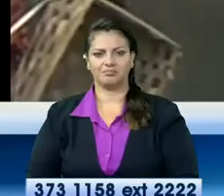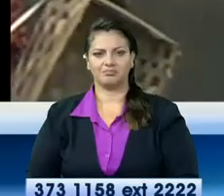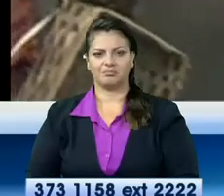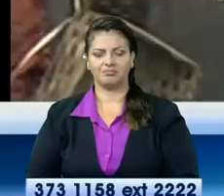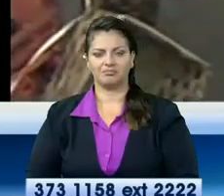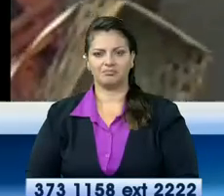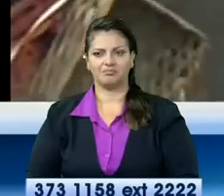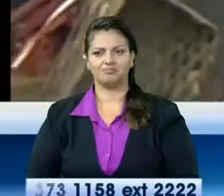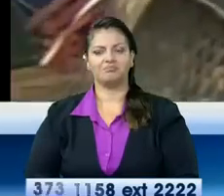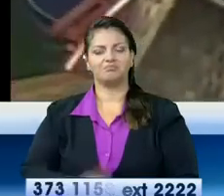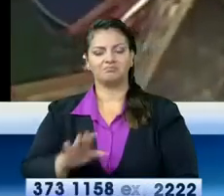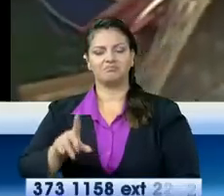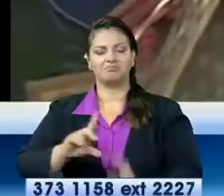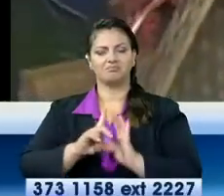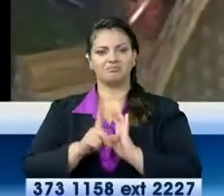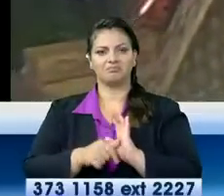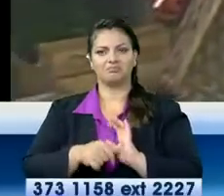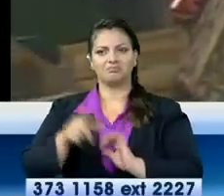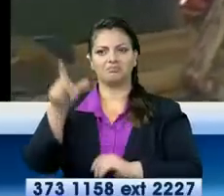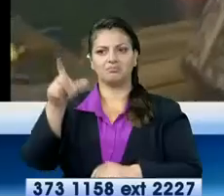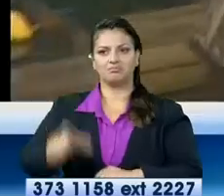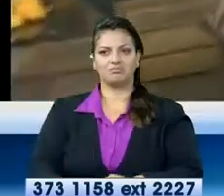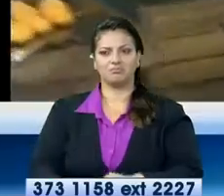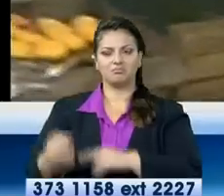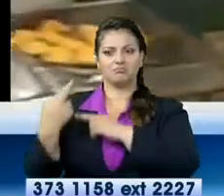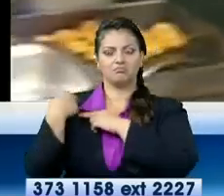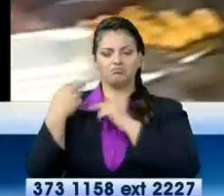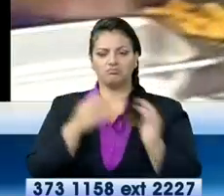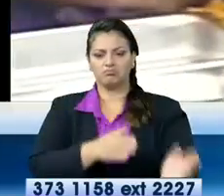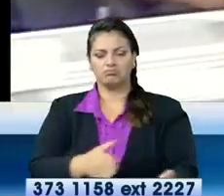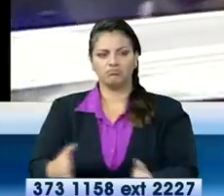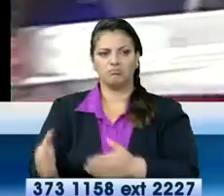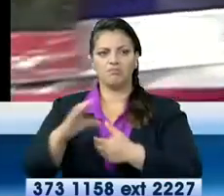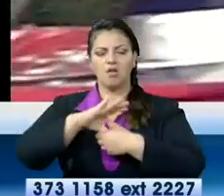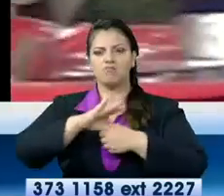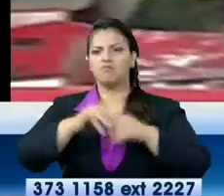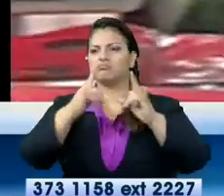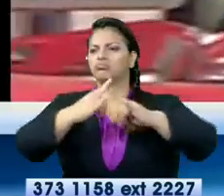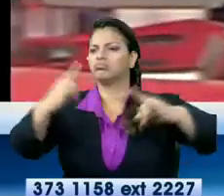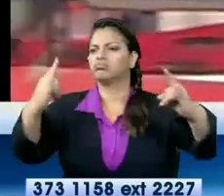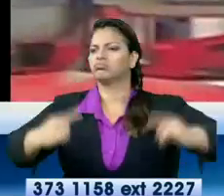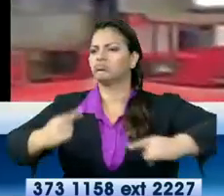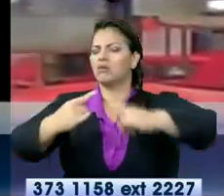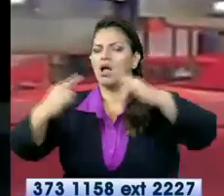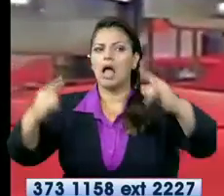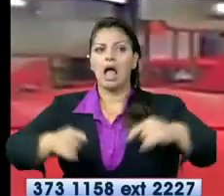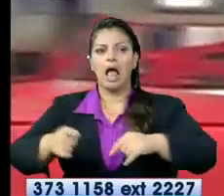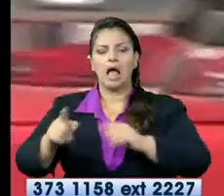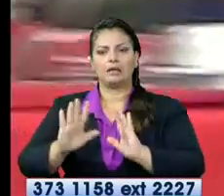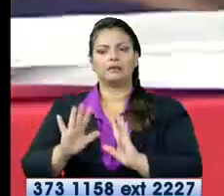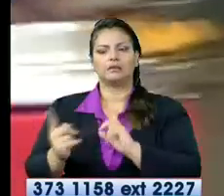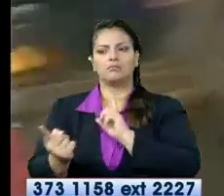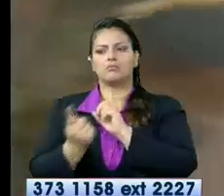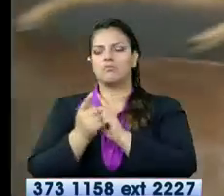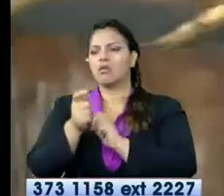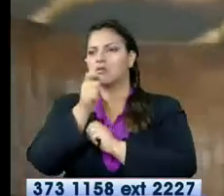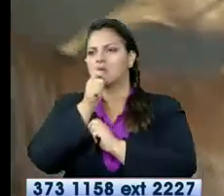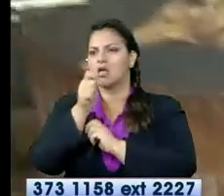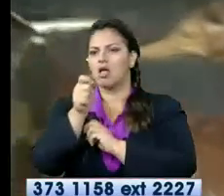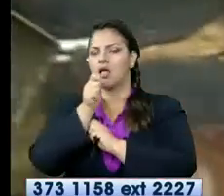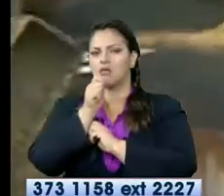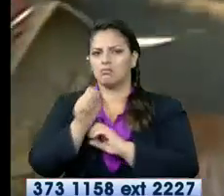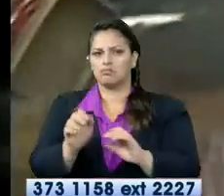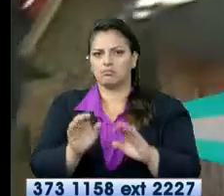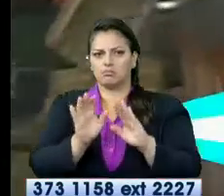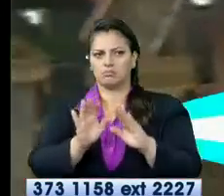más adelante para que nos cuente acerca de esta idea, este emprendimiento que obviamente va a concitar mucha atención aquí en